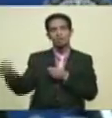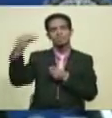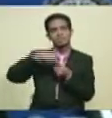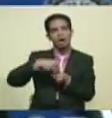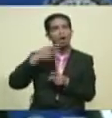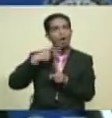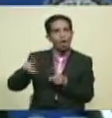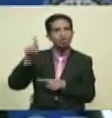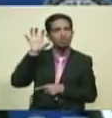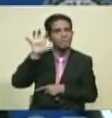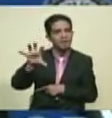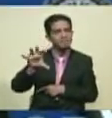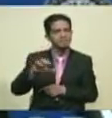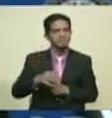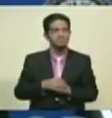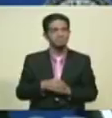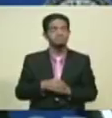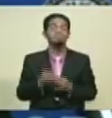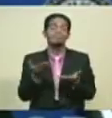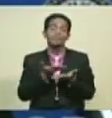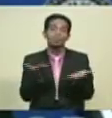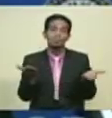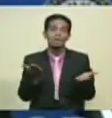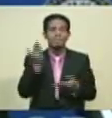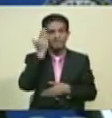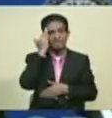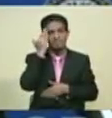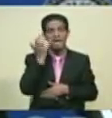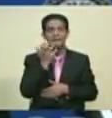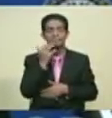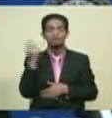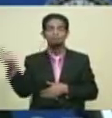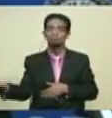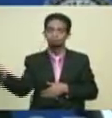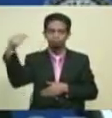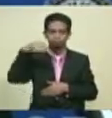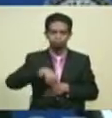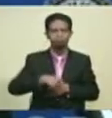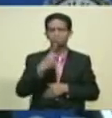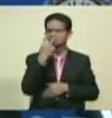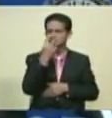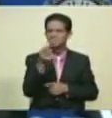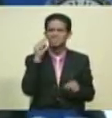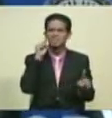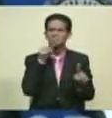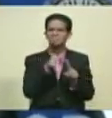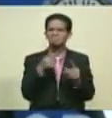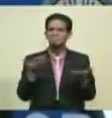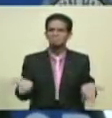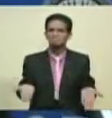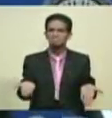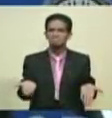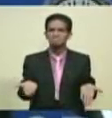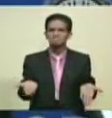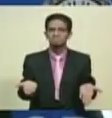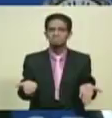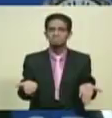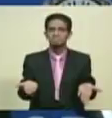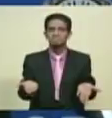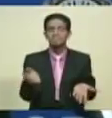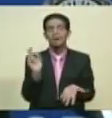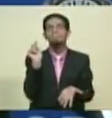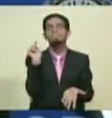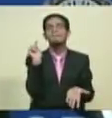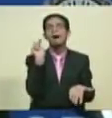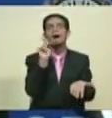momento. Como saben, nuestra visita a Washington se debió a nuestra